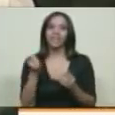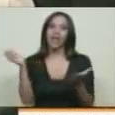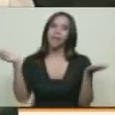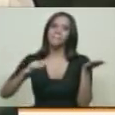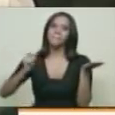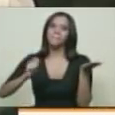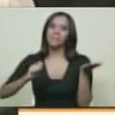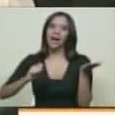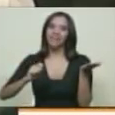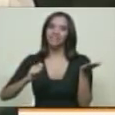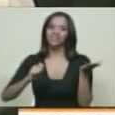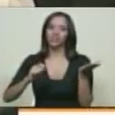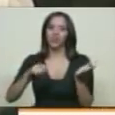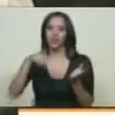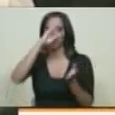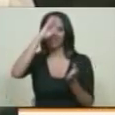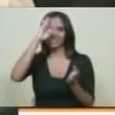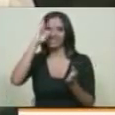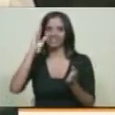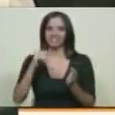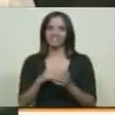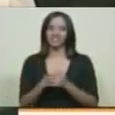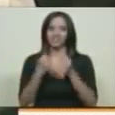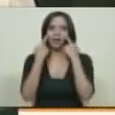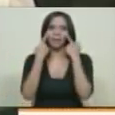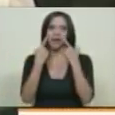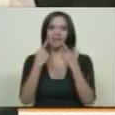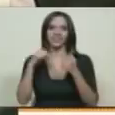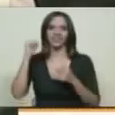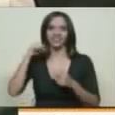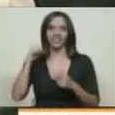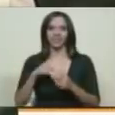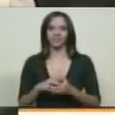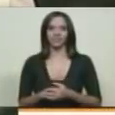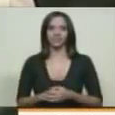Budapest. Vamos a ver este video. En Budapest. Y ya regresamos con más de Zurda Conducta.